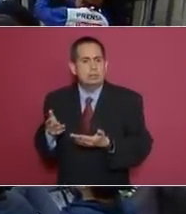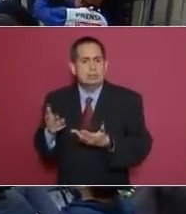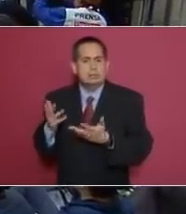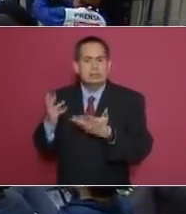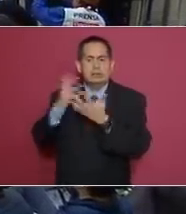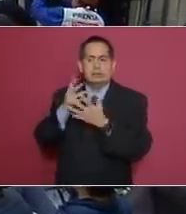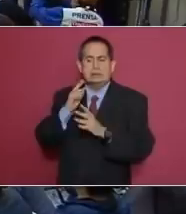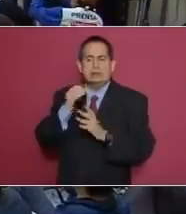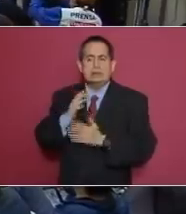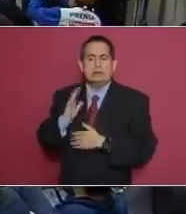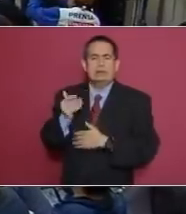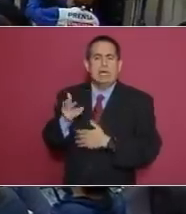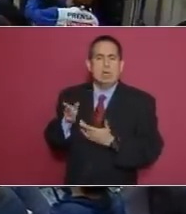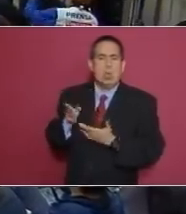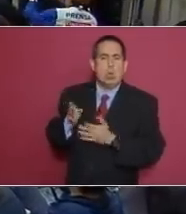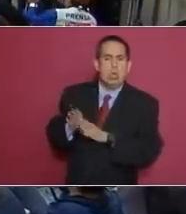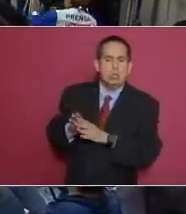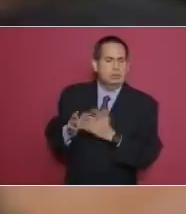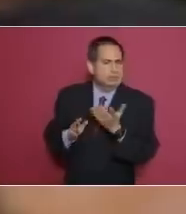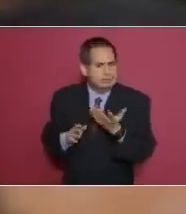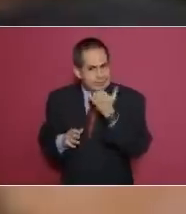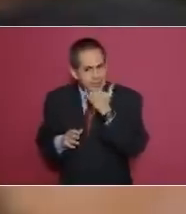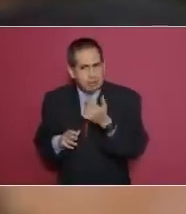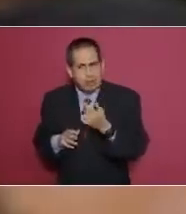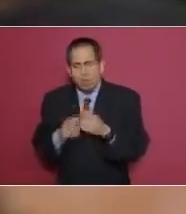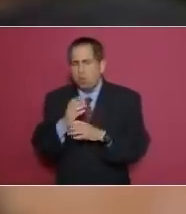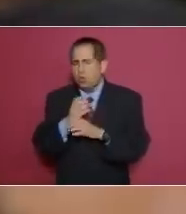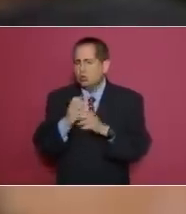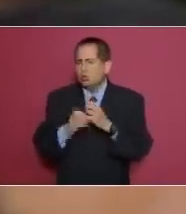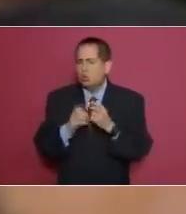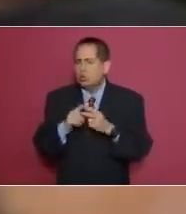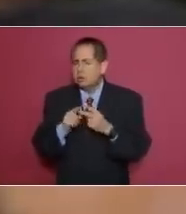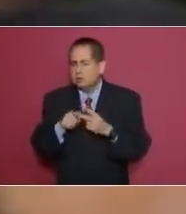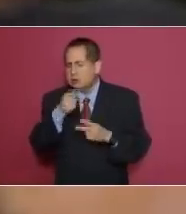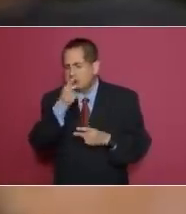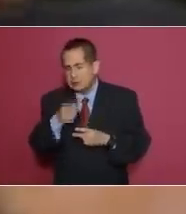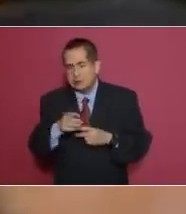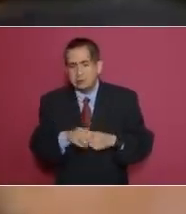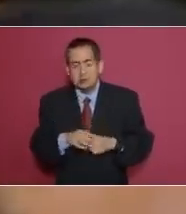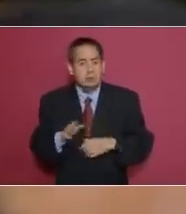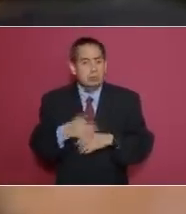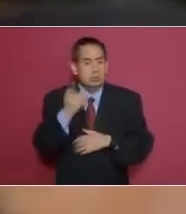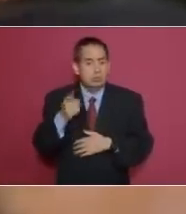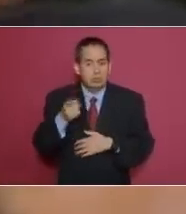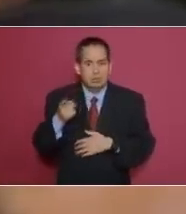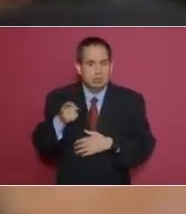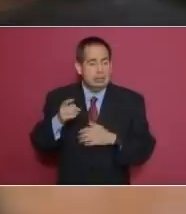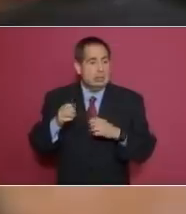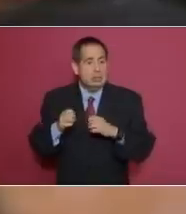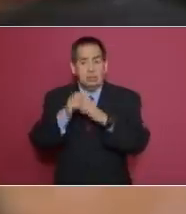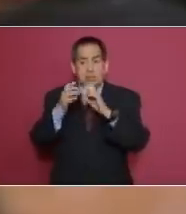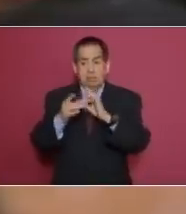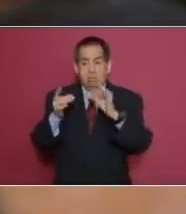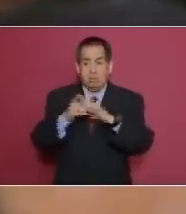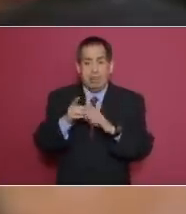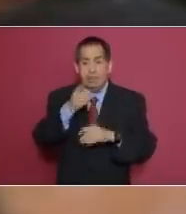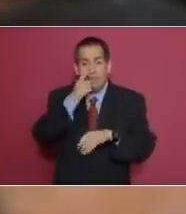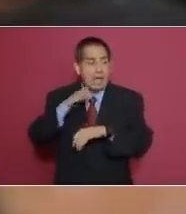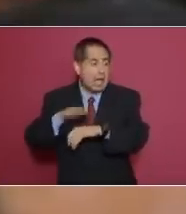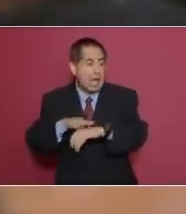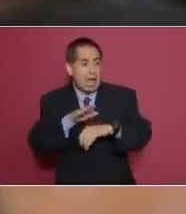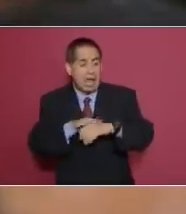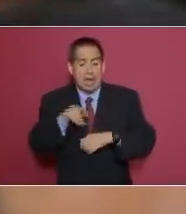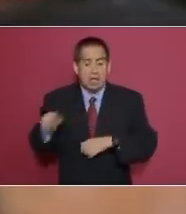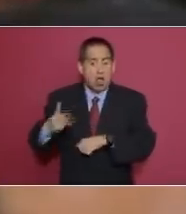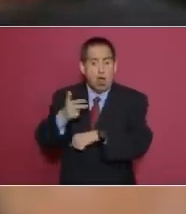tomando otra postura, y esto lo señalan por dos cuestiones: por esta alarma de que se está formando una caravana madre